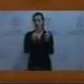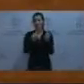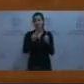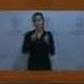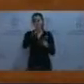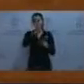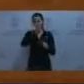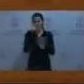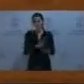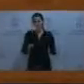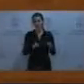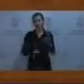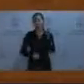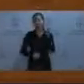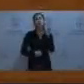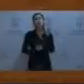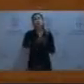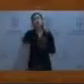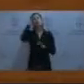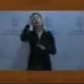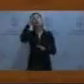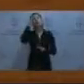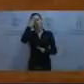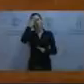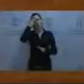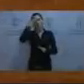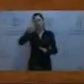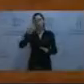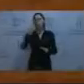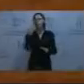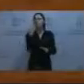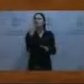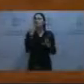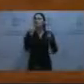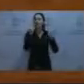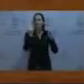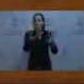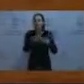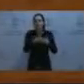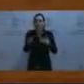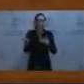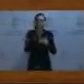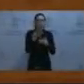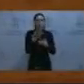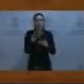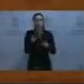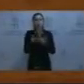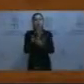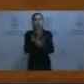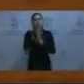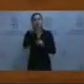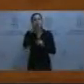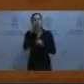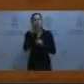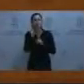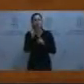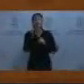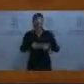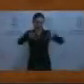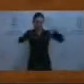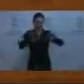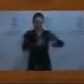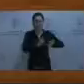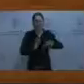año, la ocupación ha sido altísima en toda Asturias, no dar utilidad a un complejo turístico de como